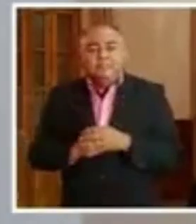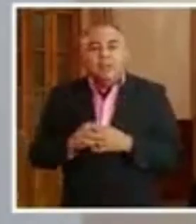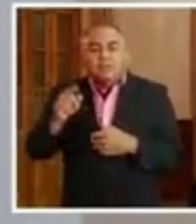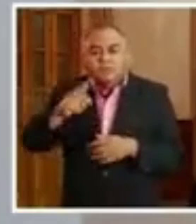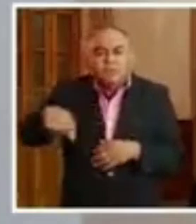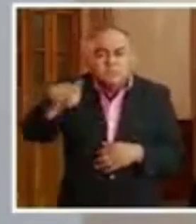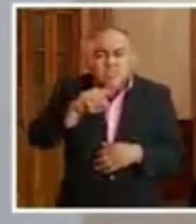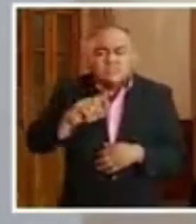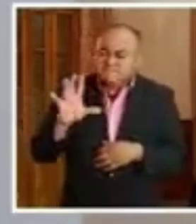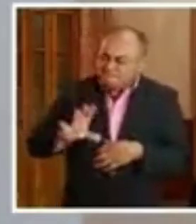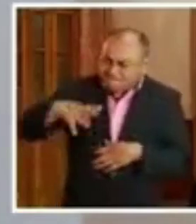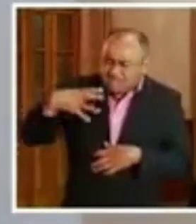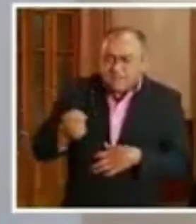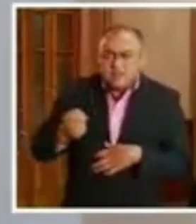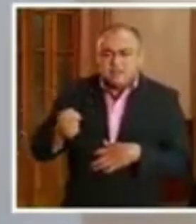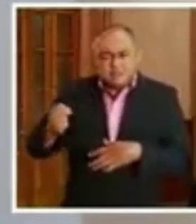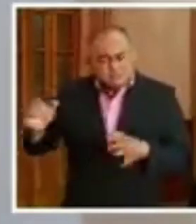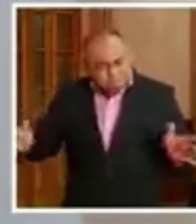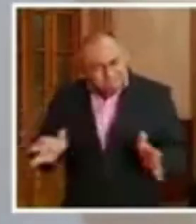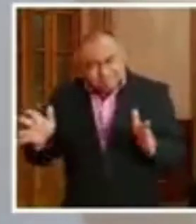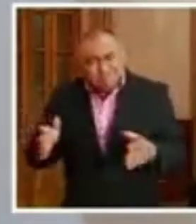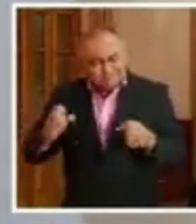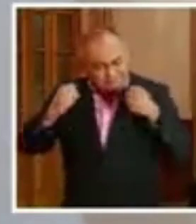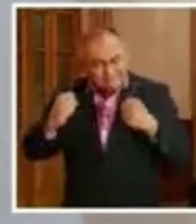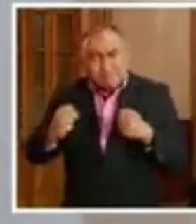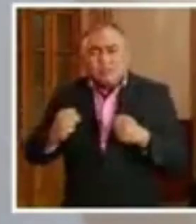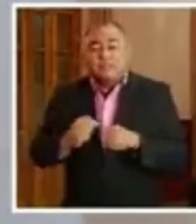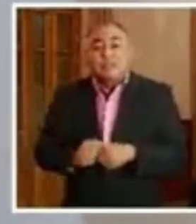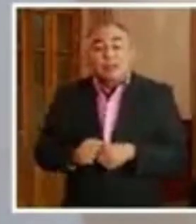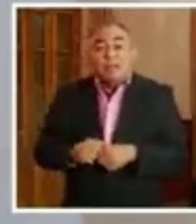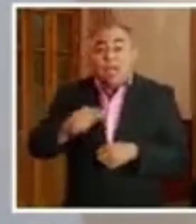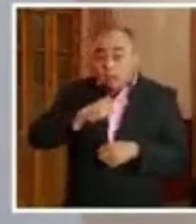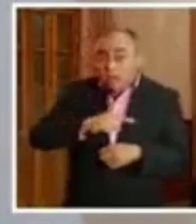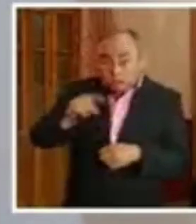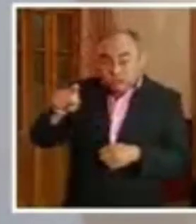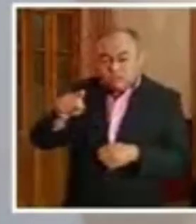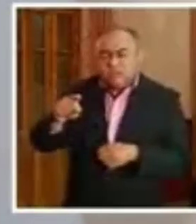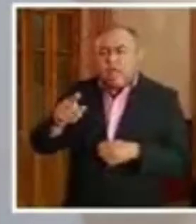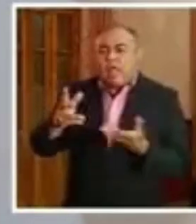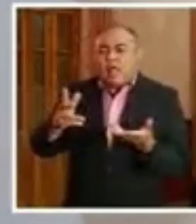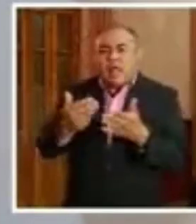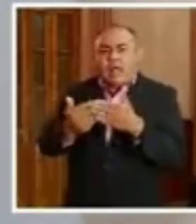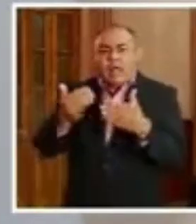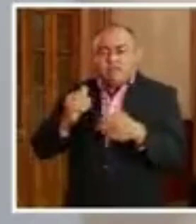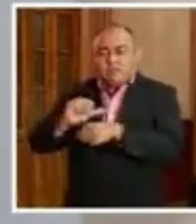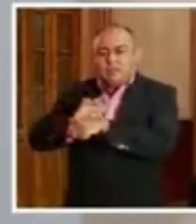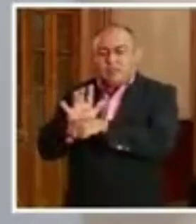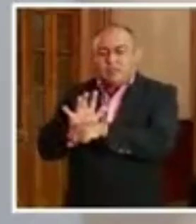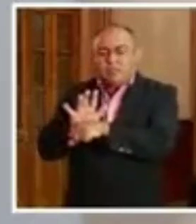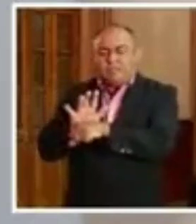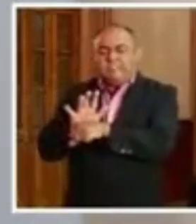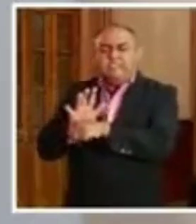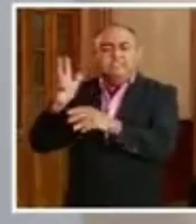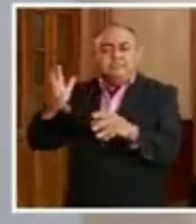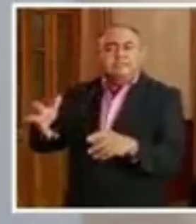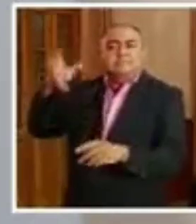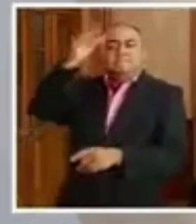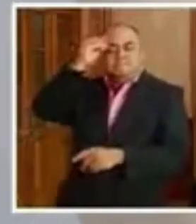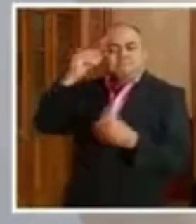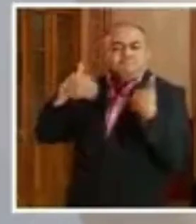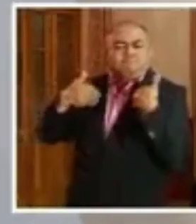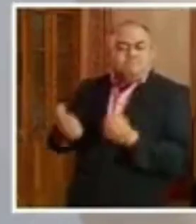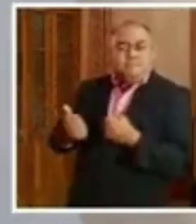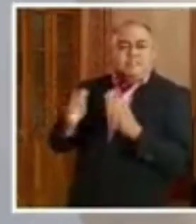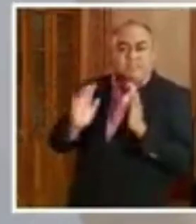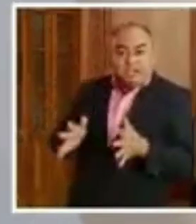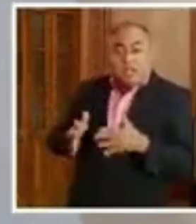salir fortalecidos, a aprender de la pandemia y a